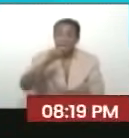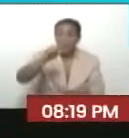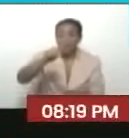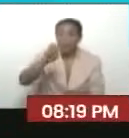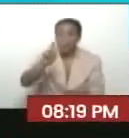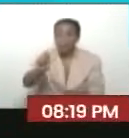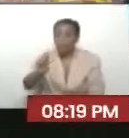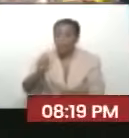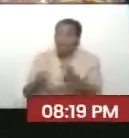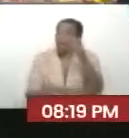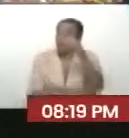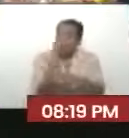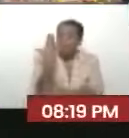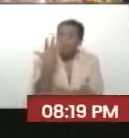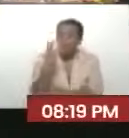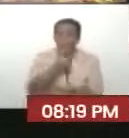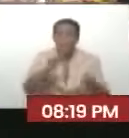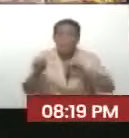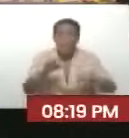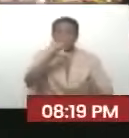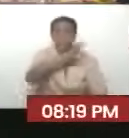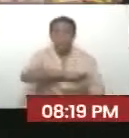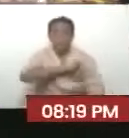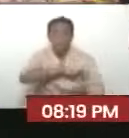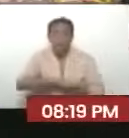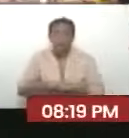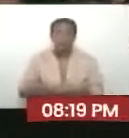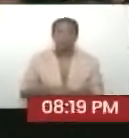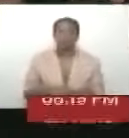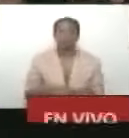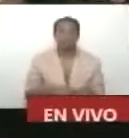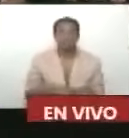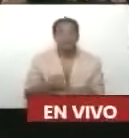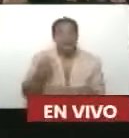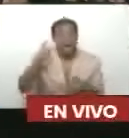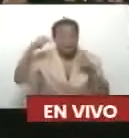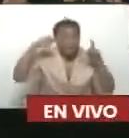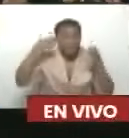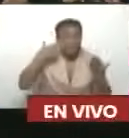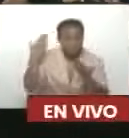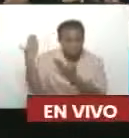Congreso de los Movimientos Sociales, a un nivel superior. Tenemos el video.